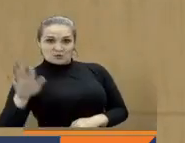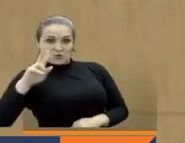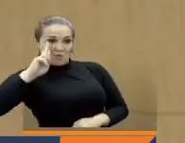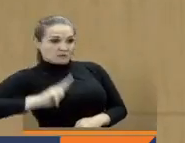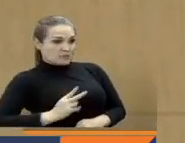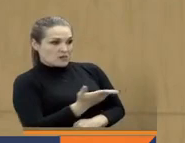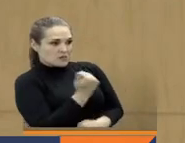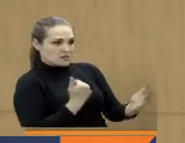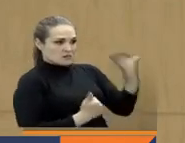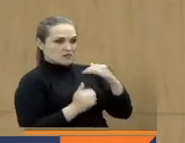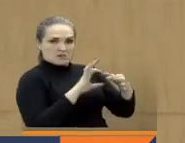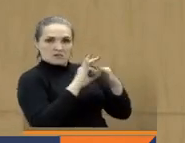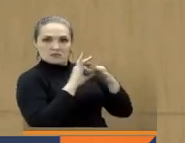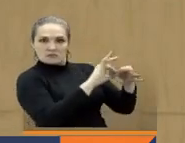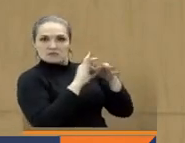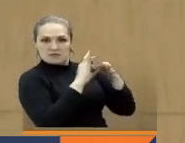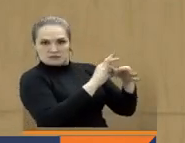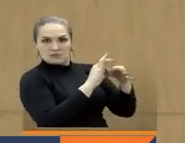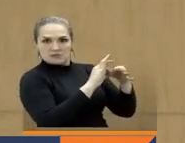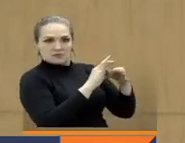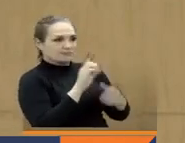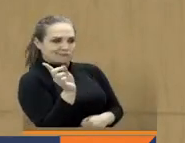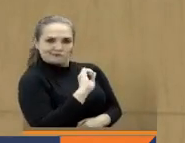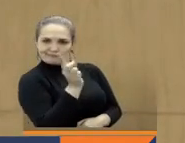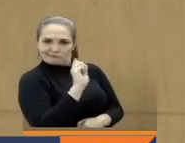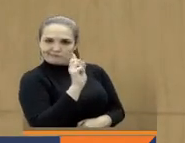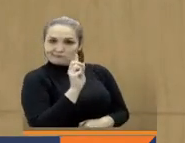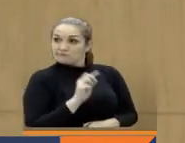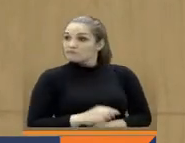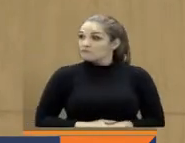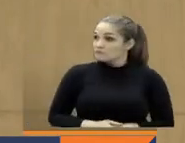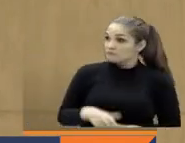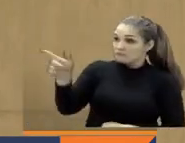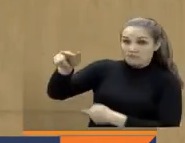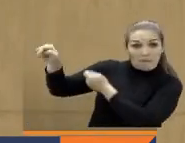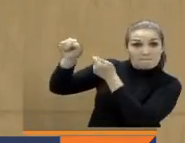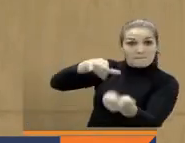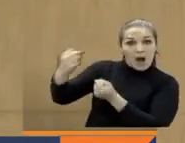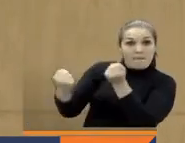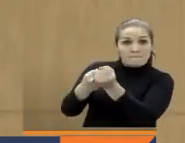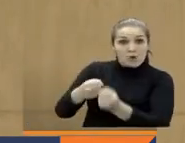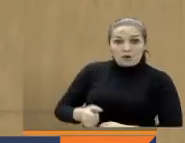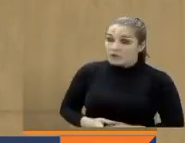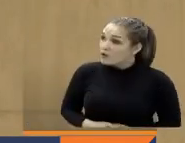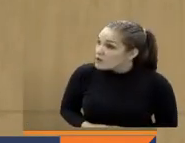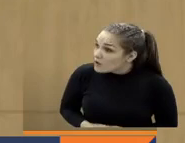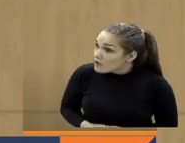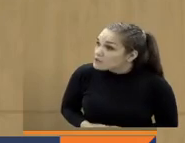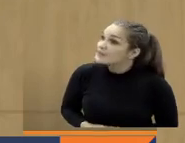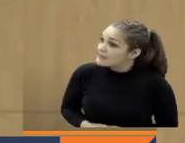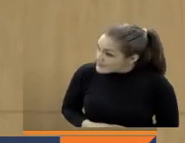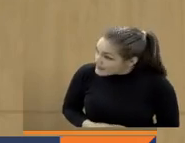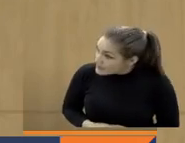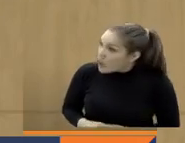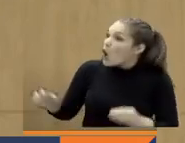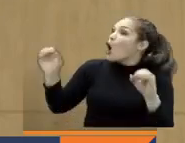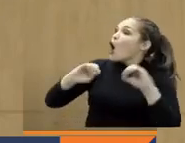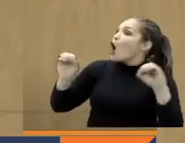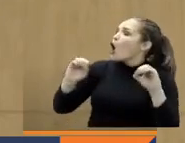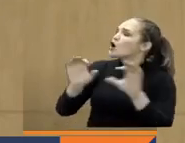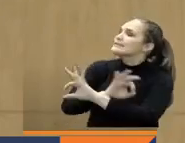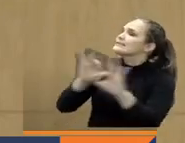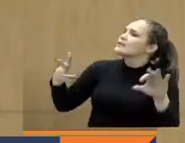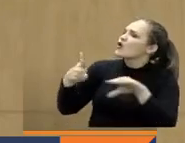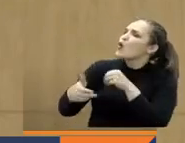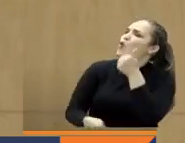ellos tomar un camino, o seguir patrocinando al terrorismo o entregar el terrorismo a